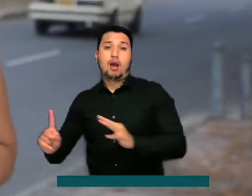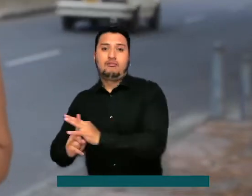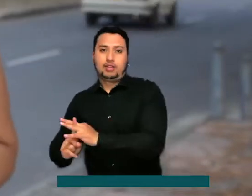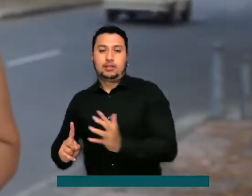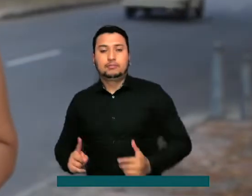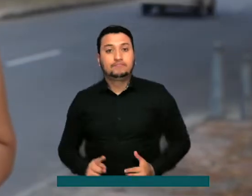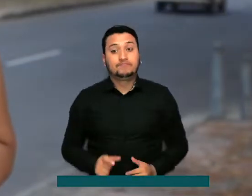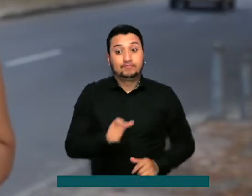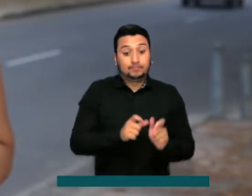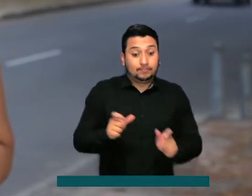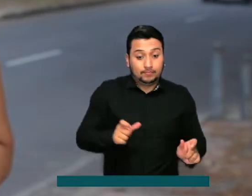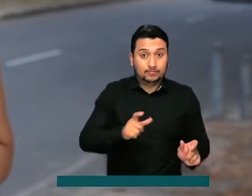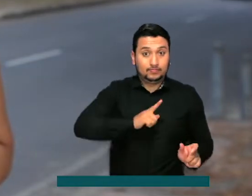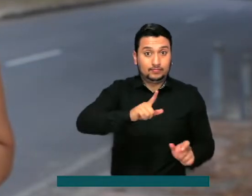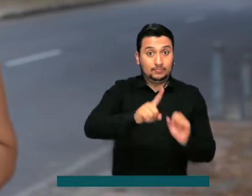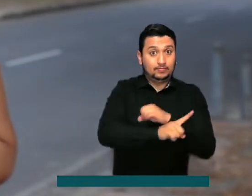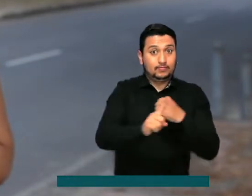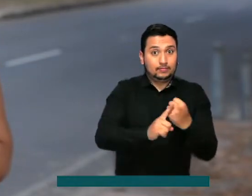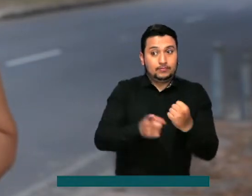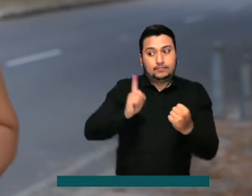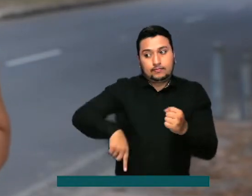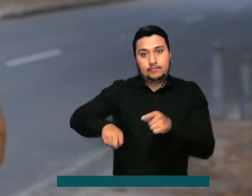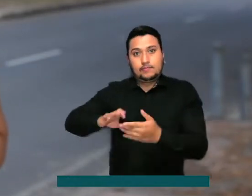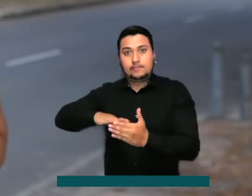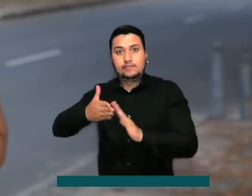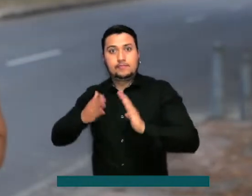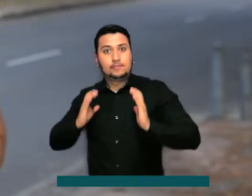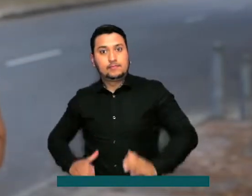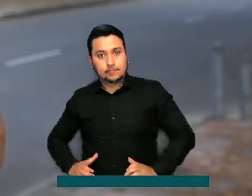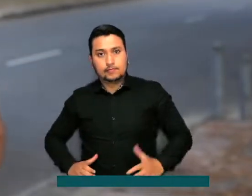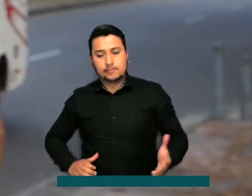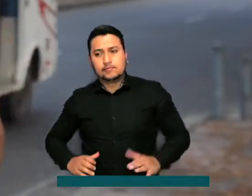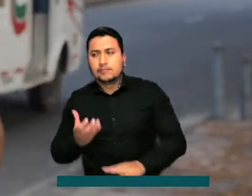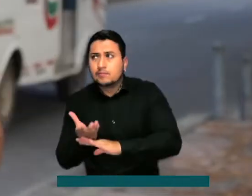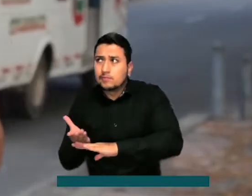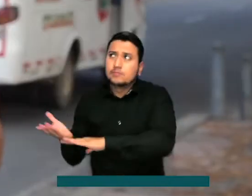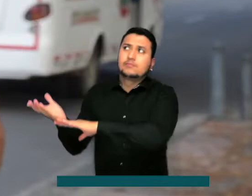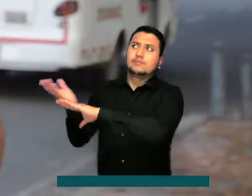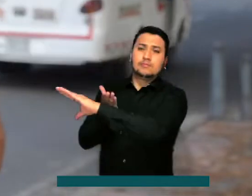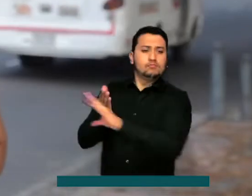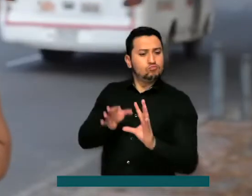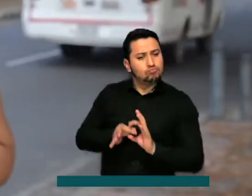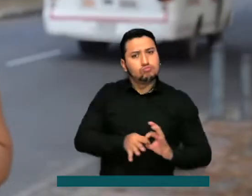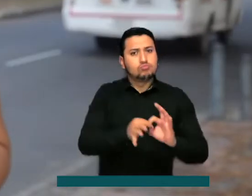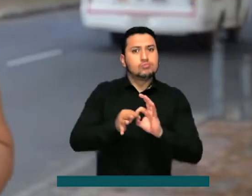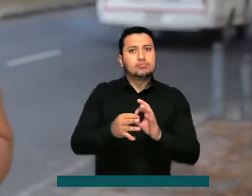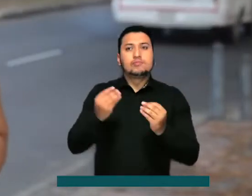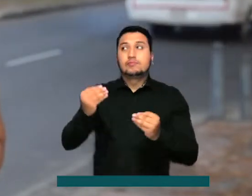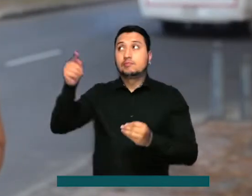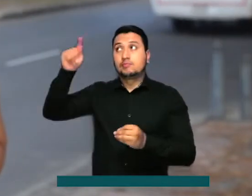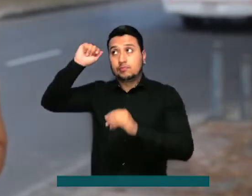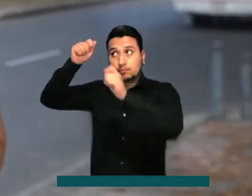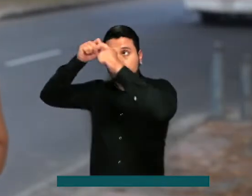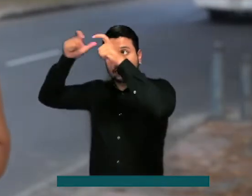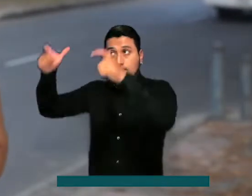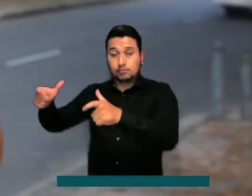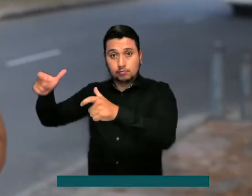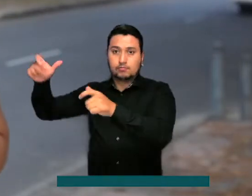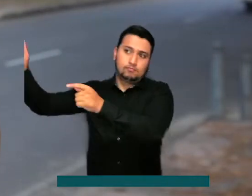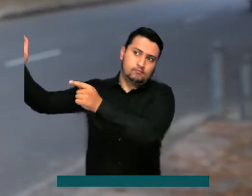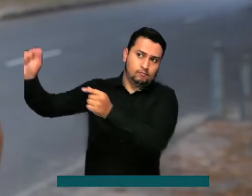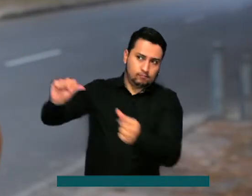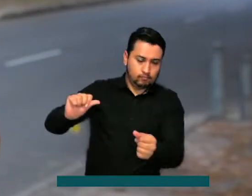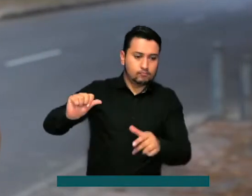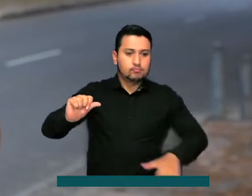Líderes sociales y la población civil coinciden también en una petición al Estado y es que se aumente la inversión en